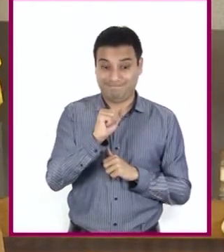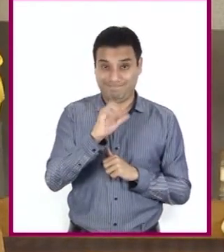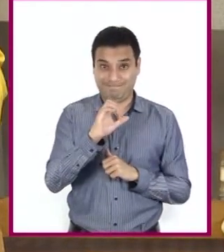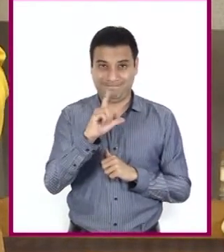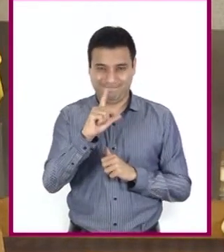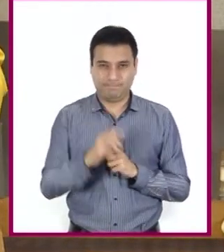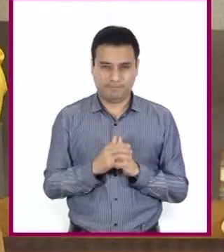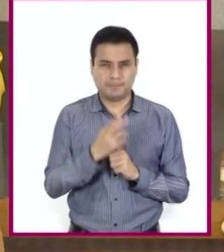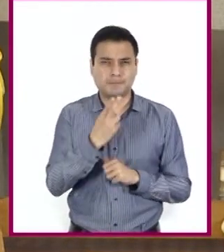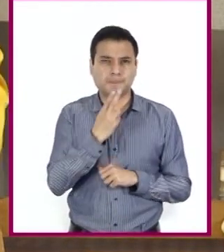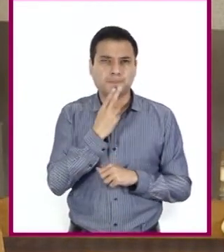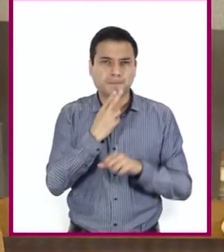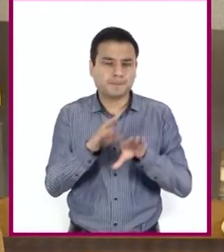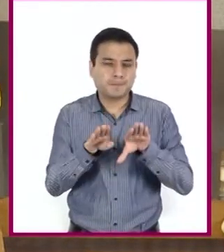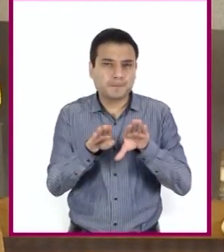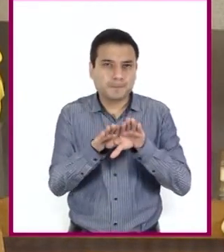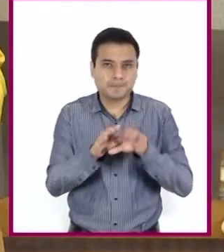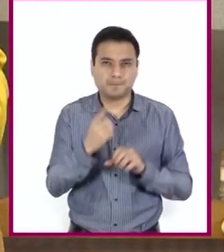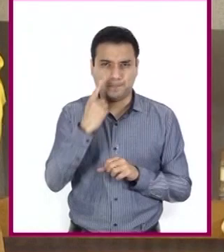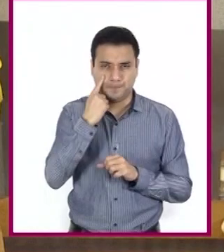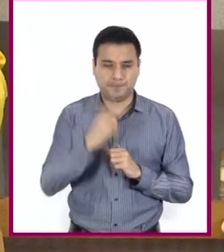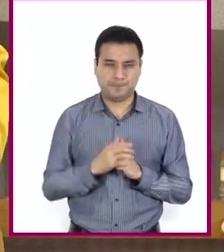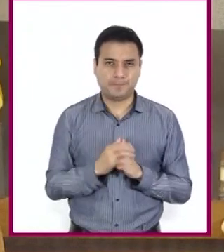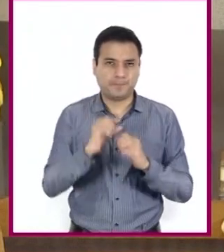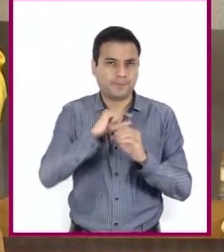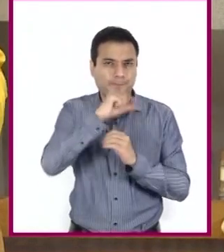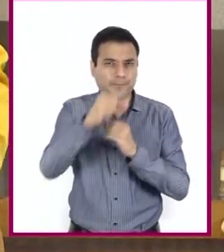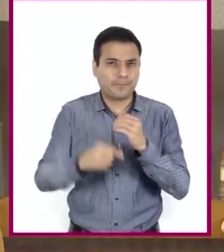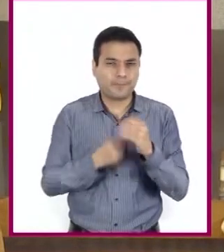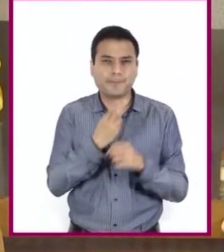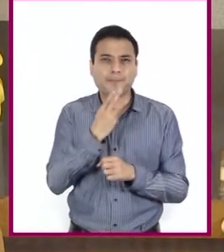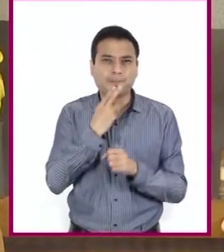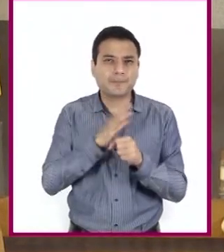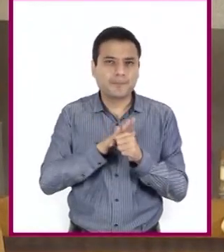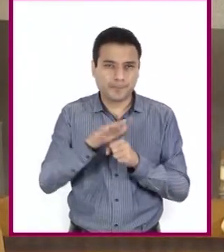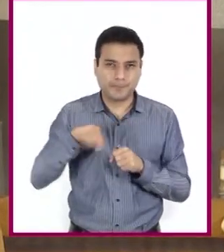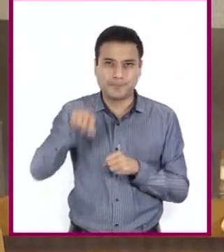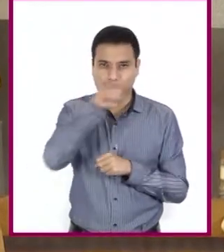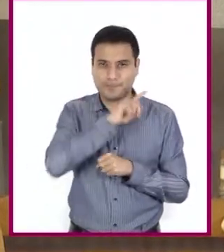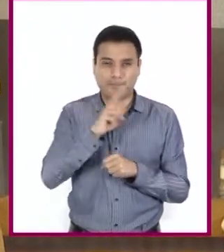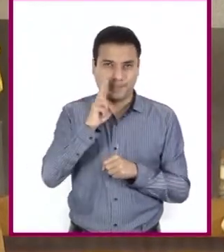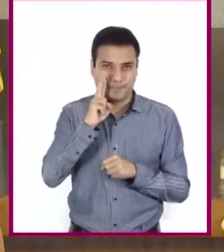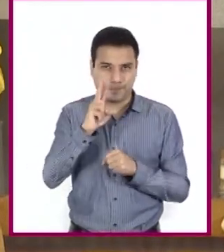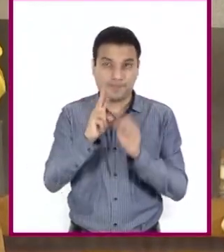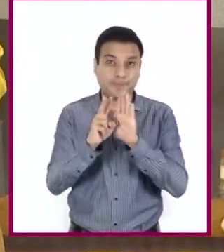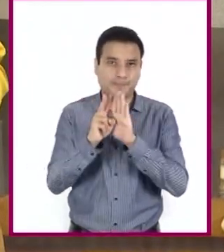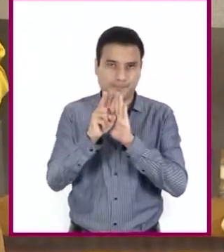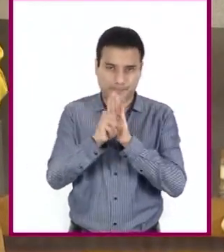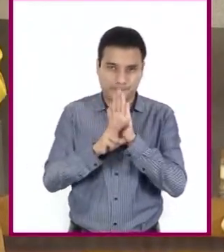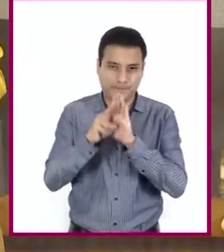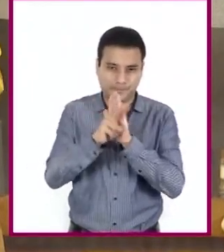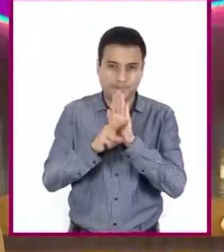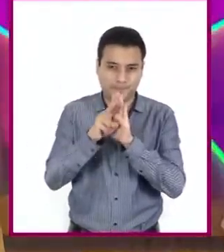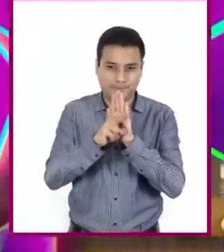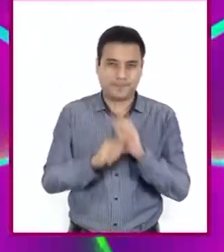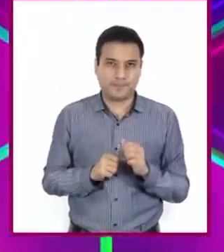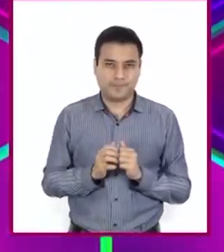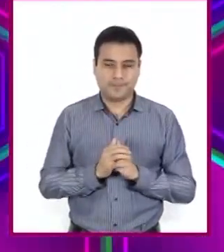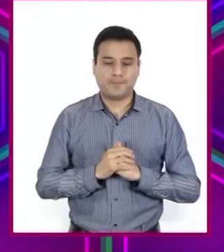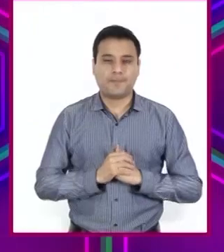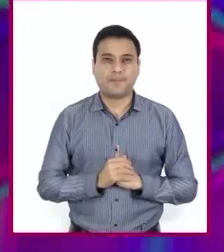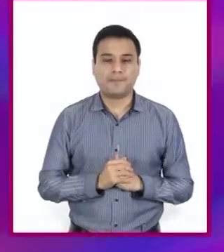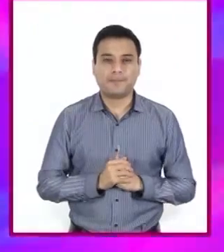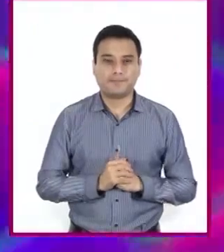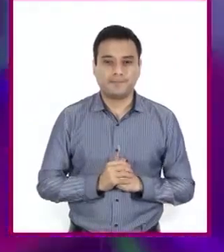los elementos que forman este compuesto. Para esto observen con atención el video de una aplicación de realidad aumentada.